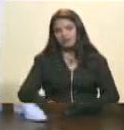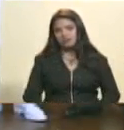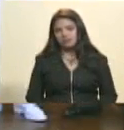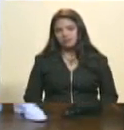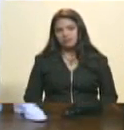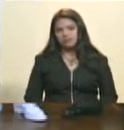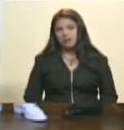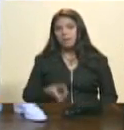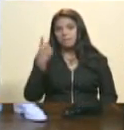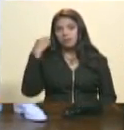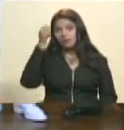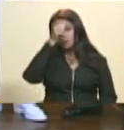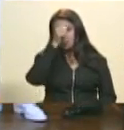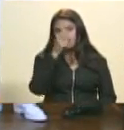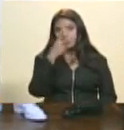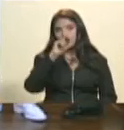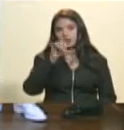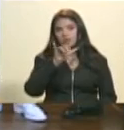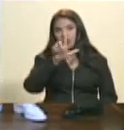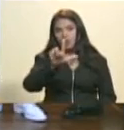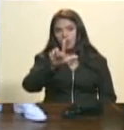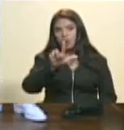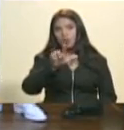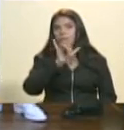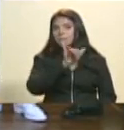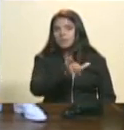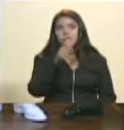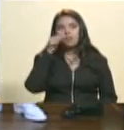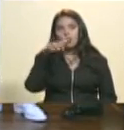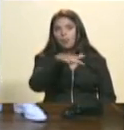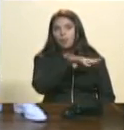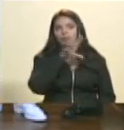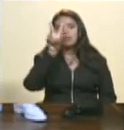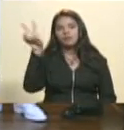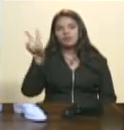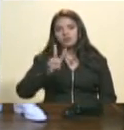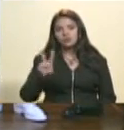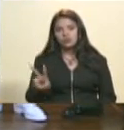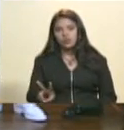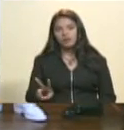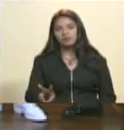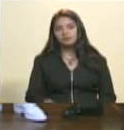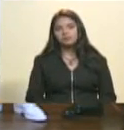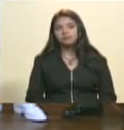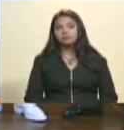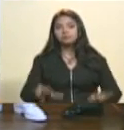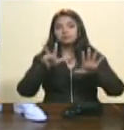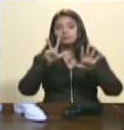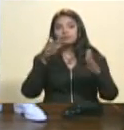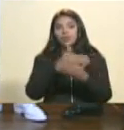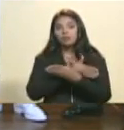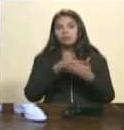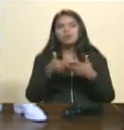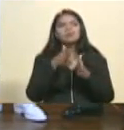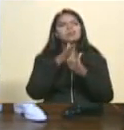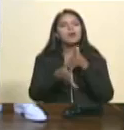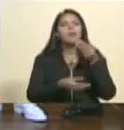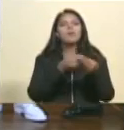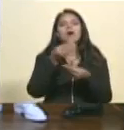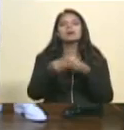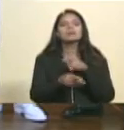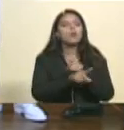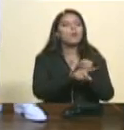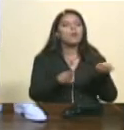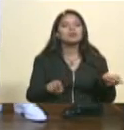el pasado domingo 30 de julio. Es el pueblo de Venezuela. Más de 8 millones. ¿Qué vamos a hacer con